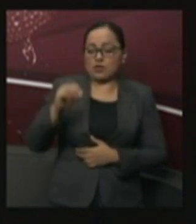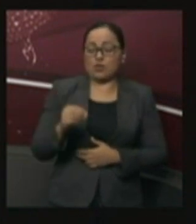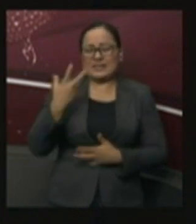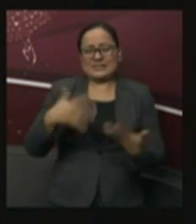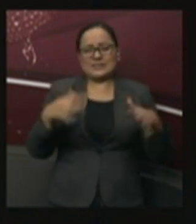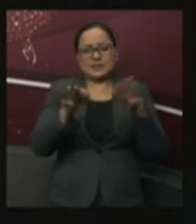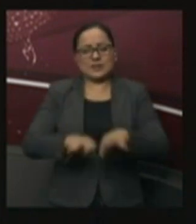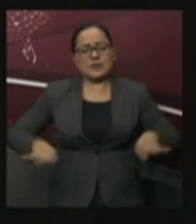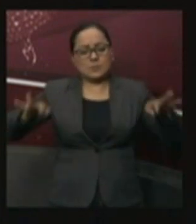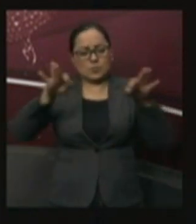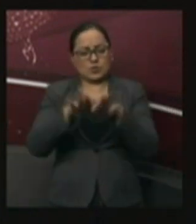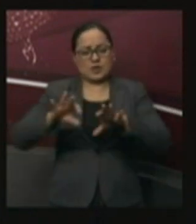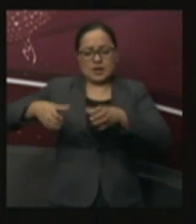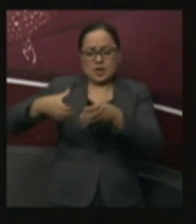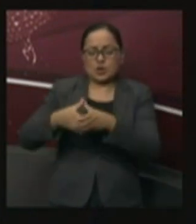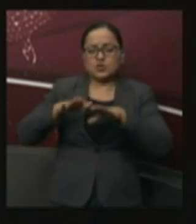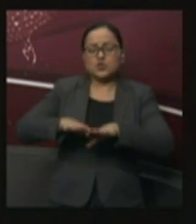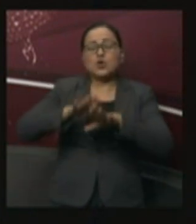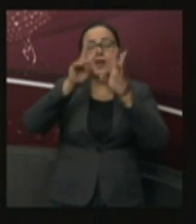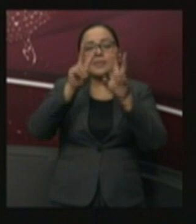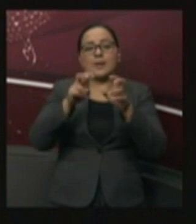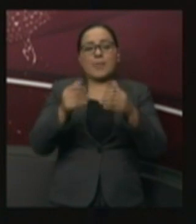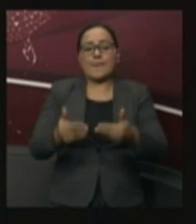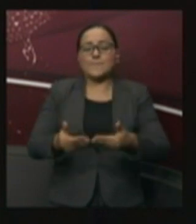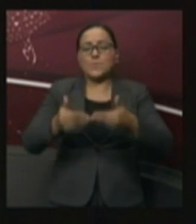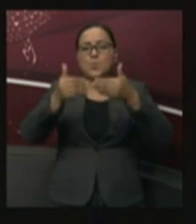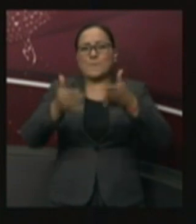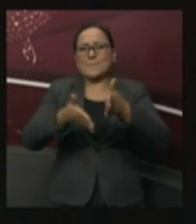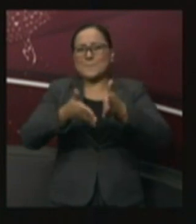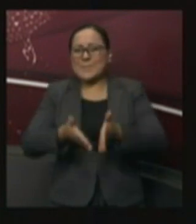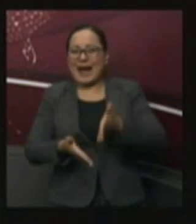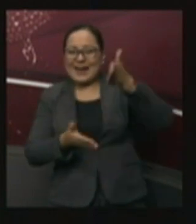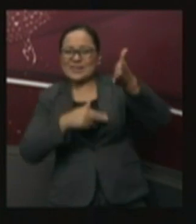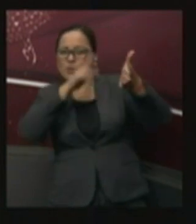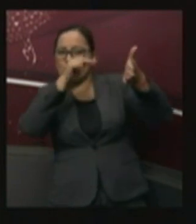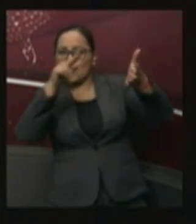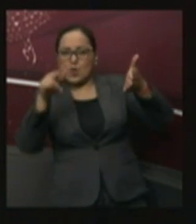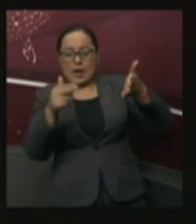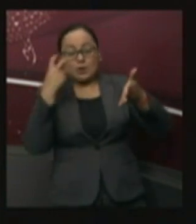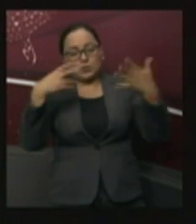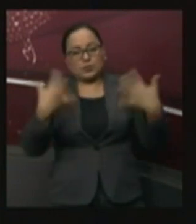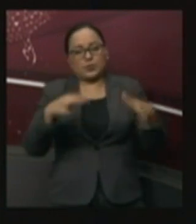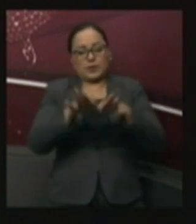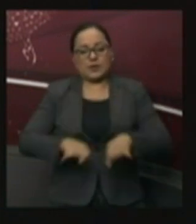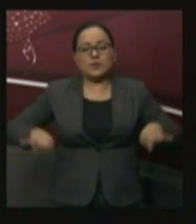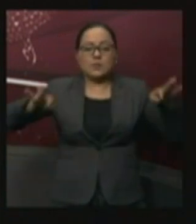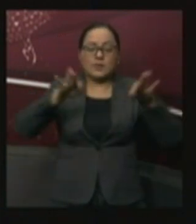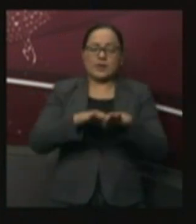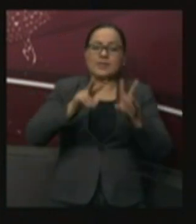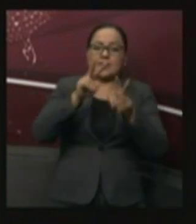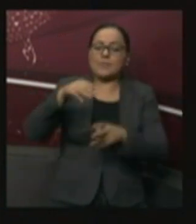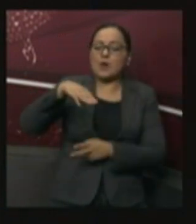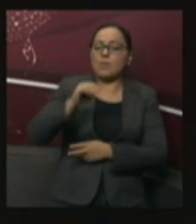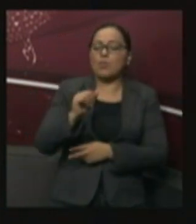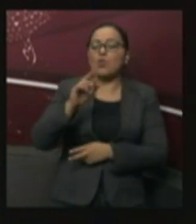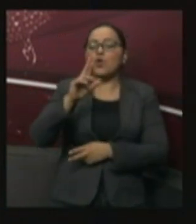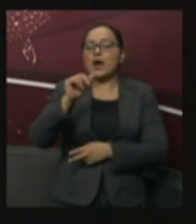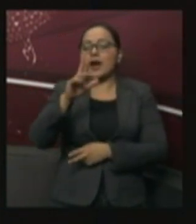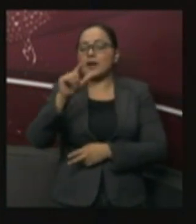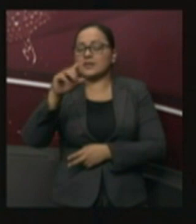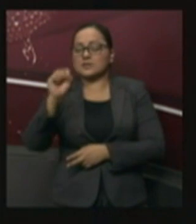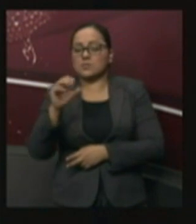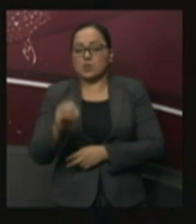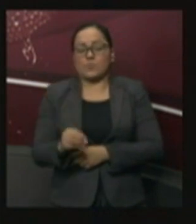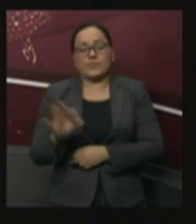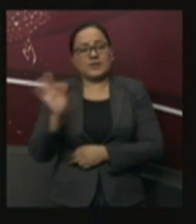todo de la segunda escuela del muralismo mexicano. Es decir, probablemente no encontramos en él todas las luces, todos